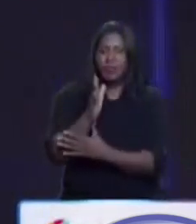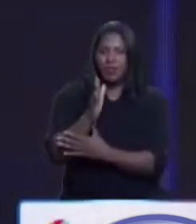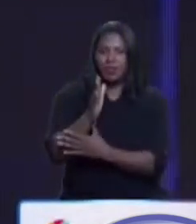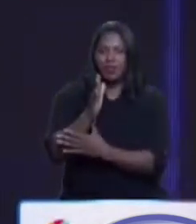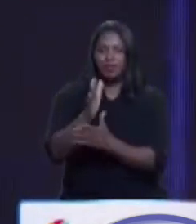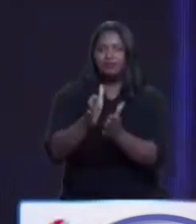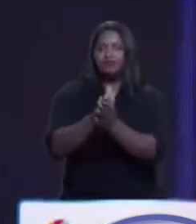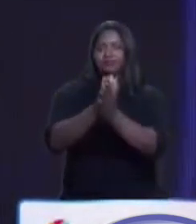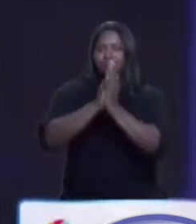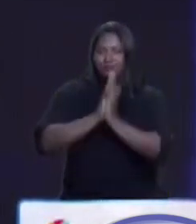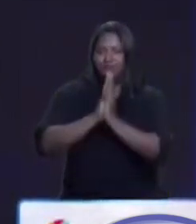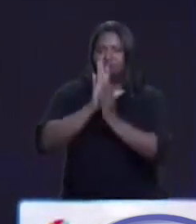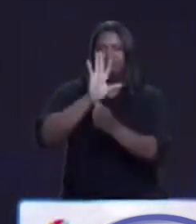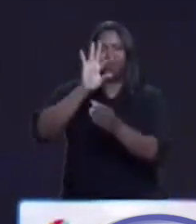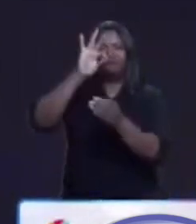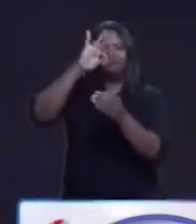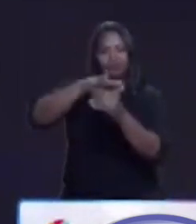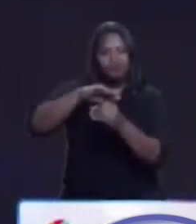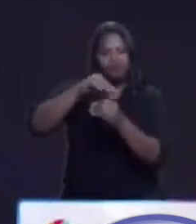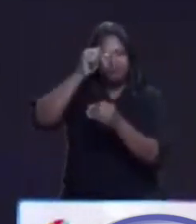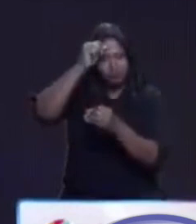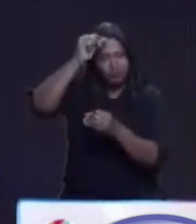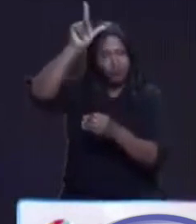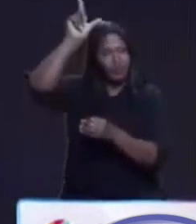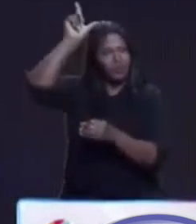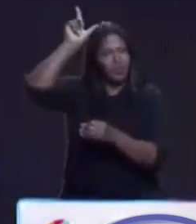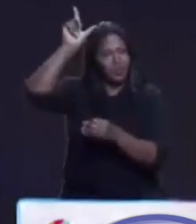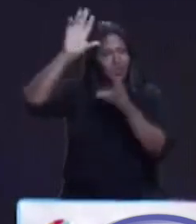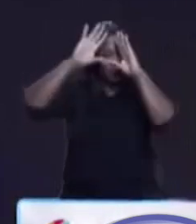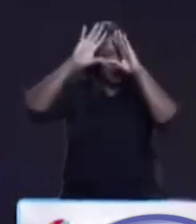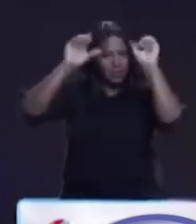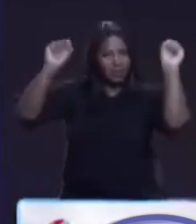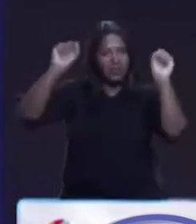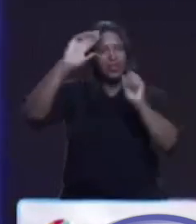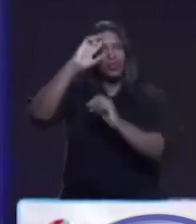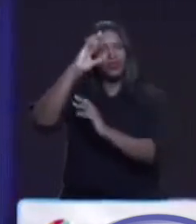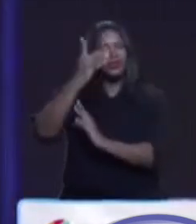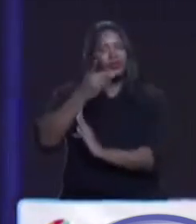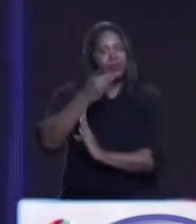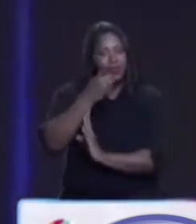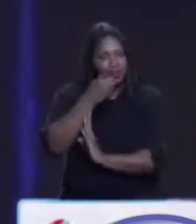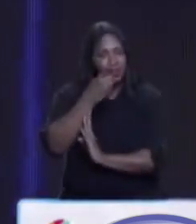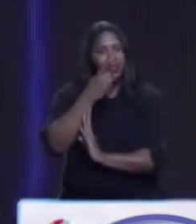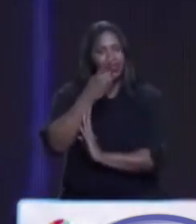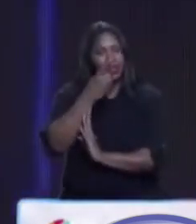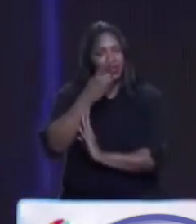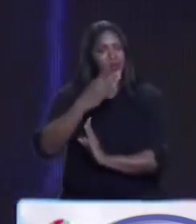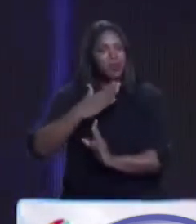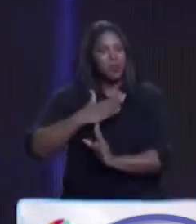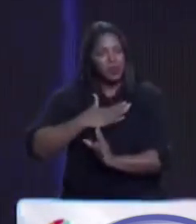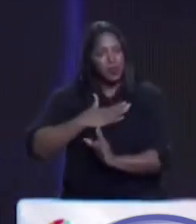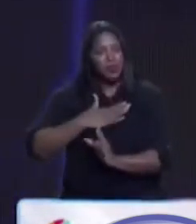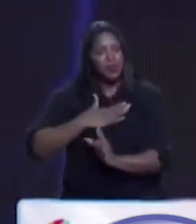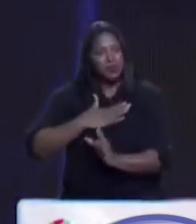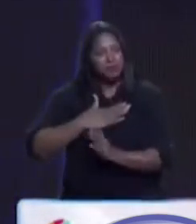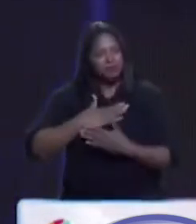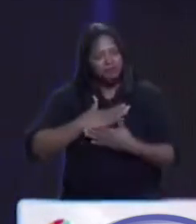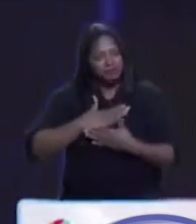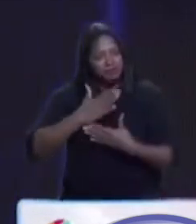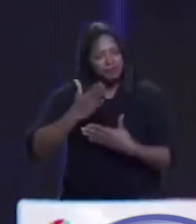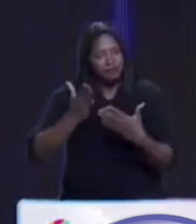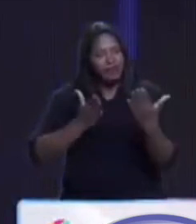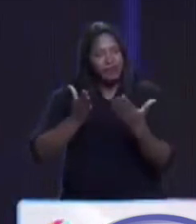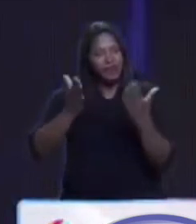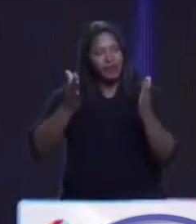te pido que vote por Luis Abinader para la presidencia de la República y por mí, este servidor